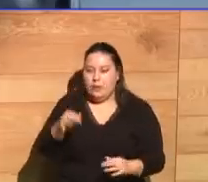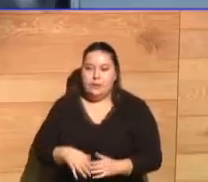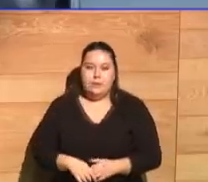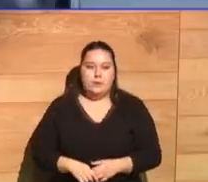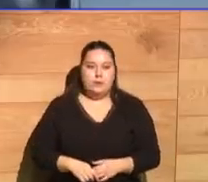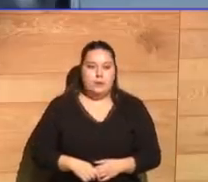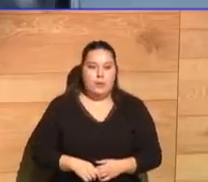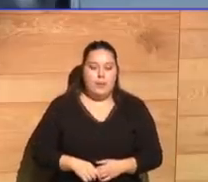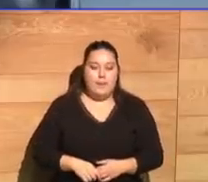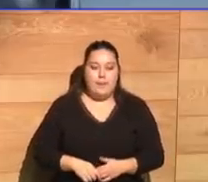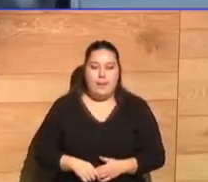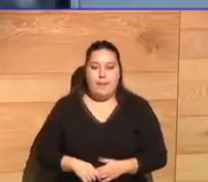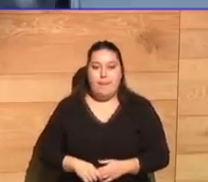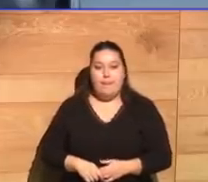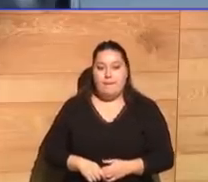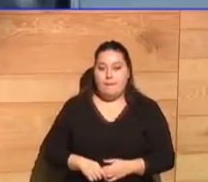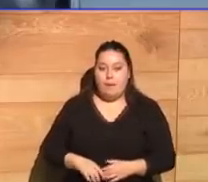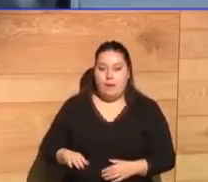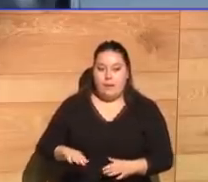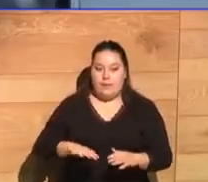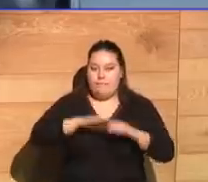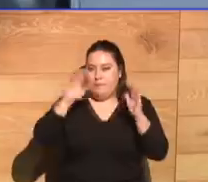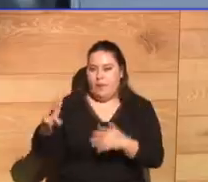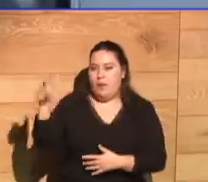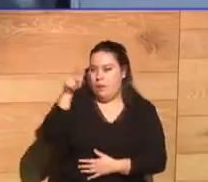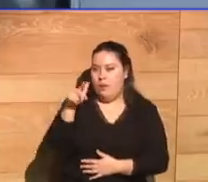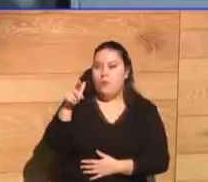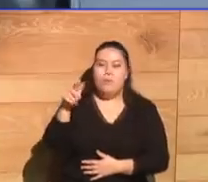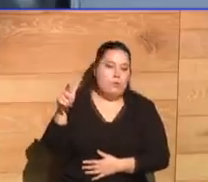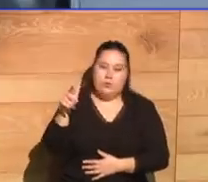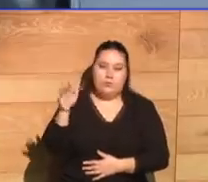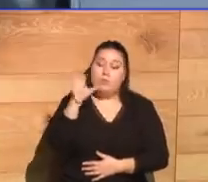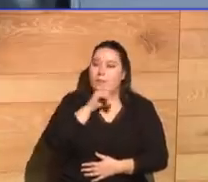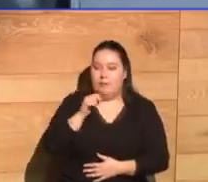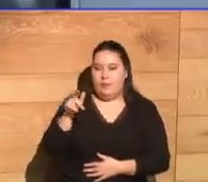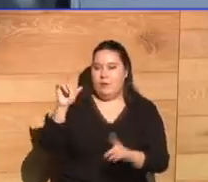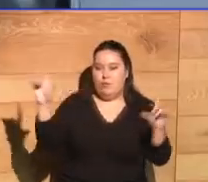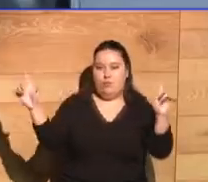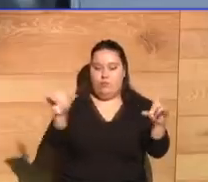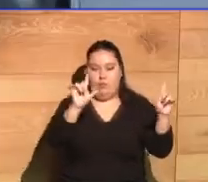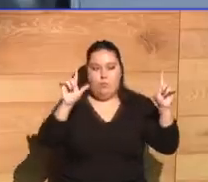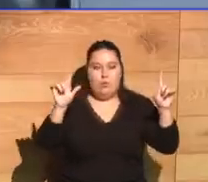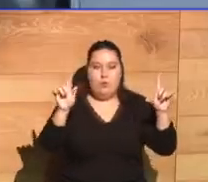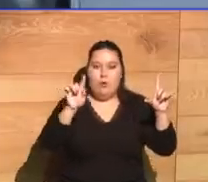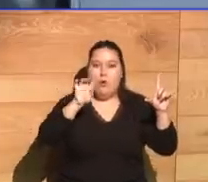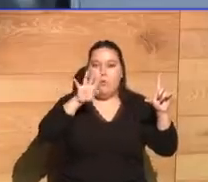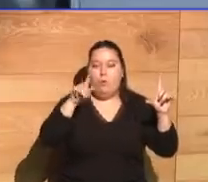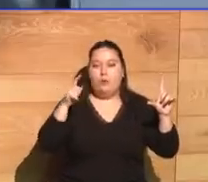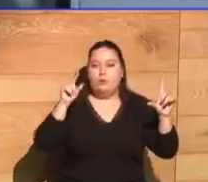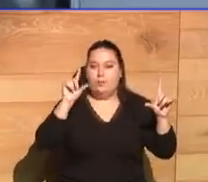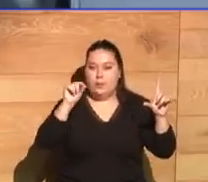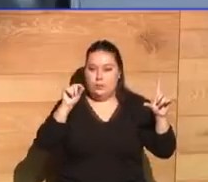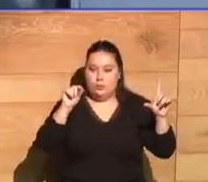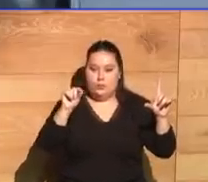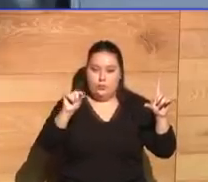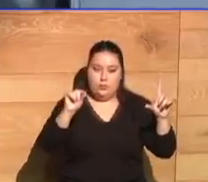Daily Planet, que consigue además un plano largo. Hay un plano, por ejemplo, que es una auténtica maravilla, que es un plano de 4 minutos.